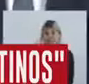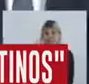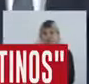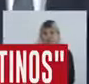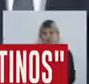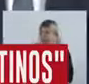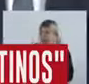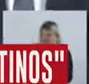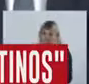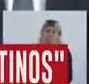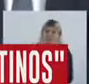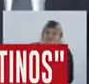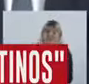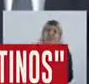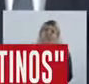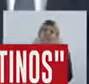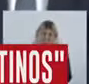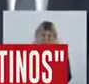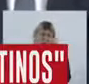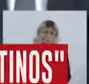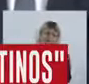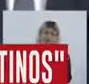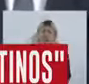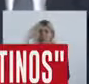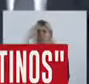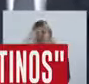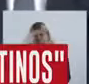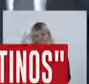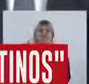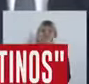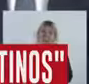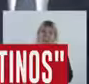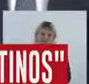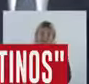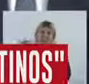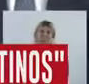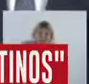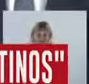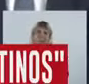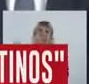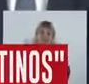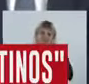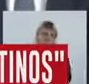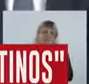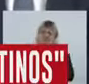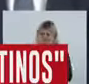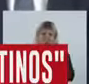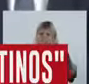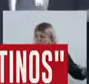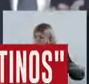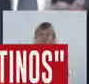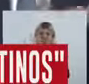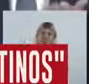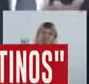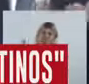todos los médicos, médicas, enfermeros, enfermeras, terapistas que acá en la Tierra del Fuego trabajaron cuidando la vida de